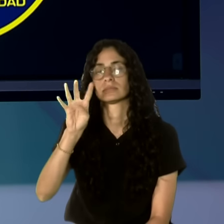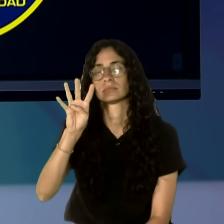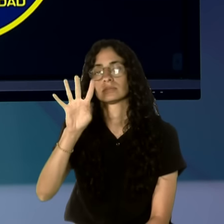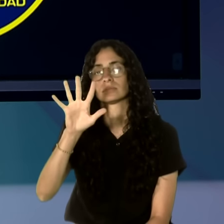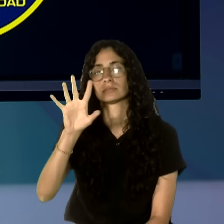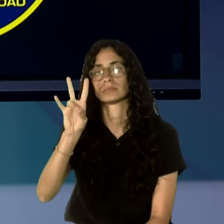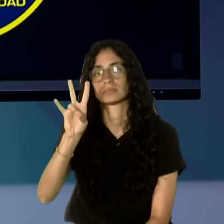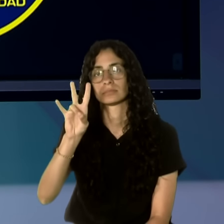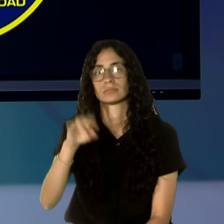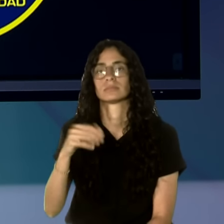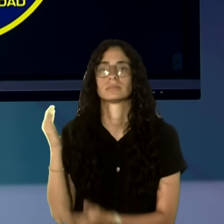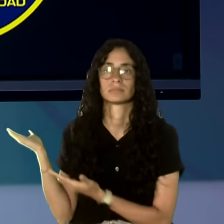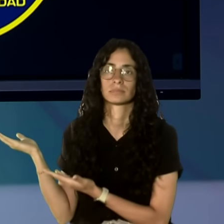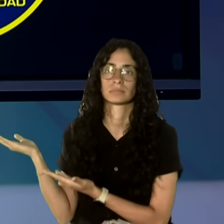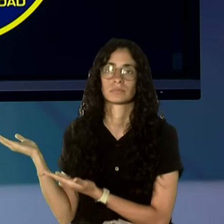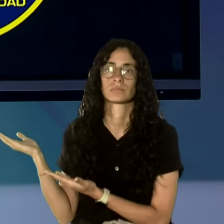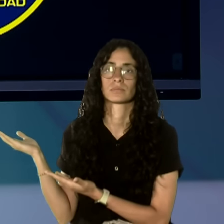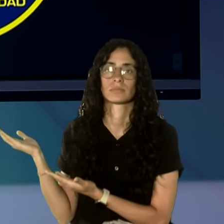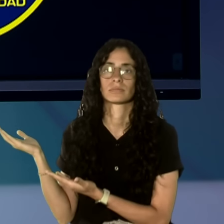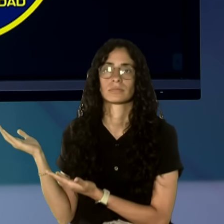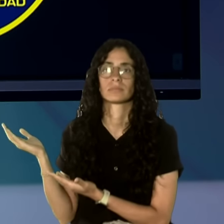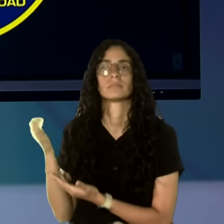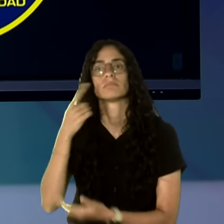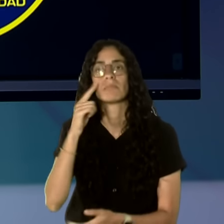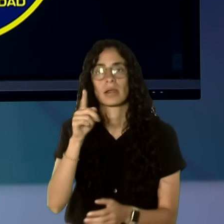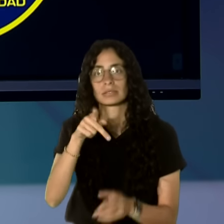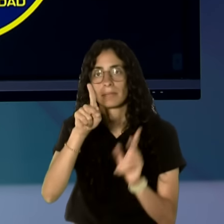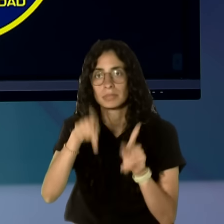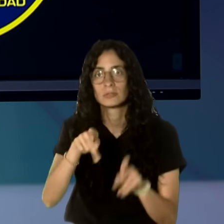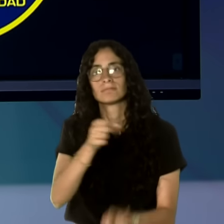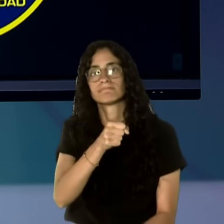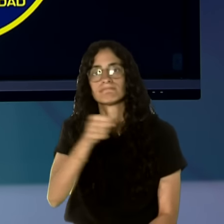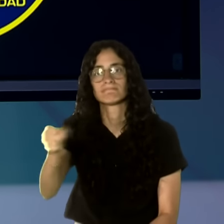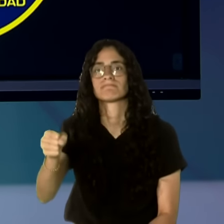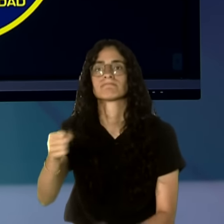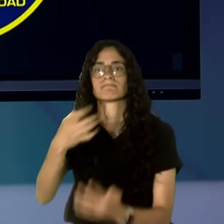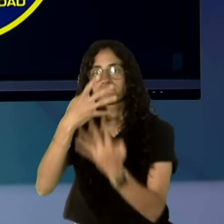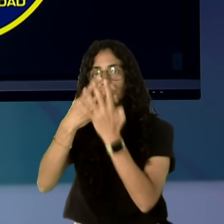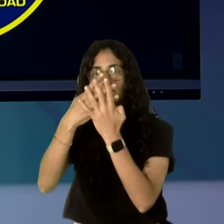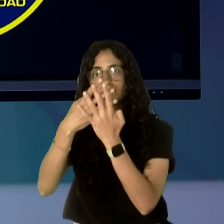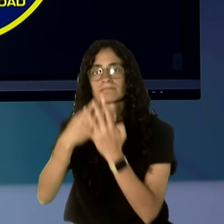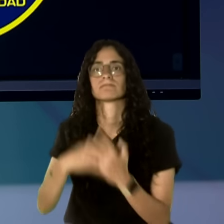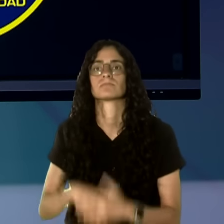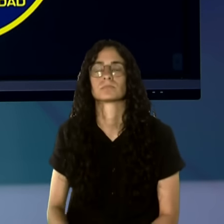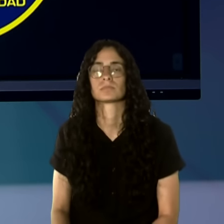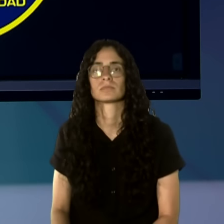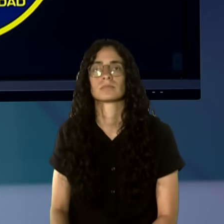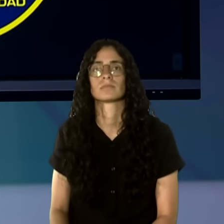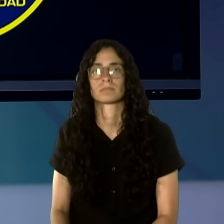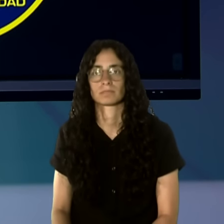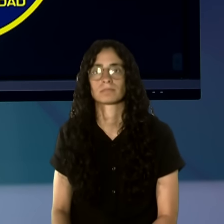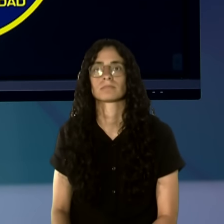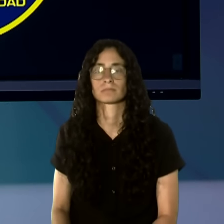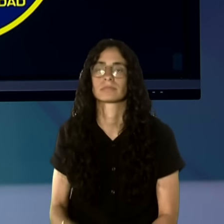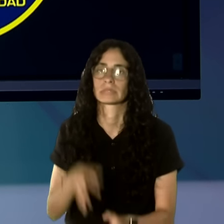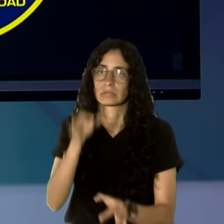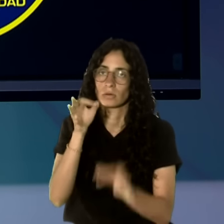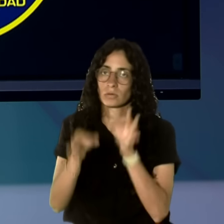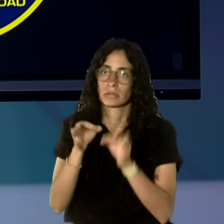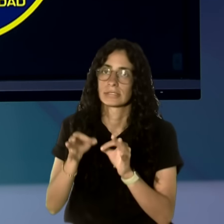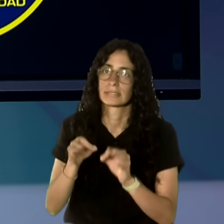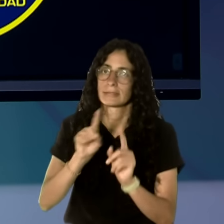793 0457 para que este individuo sea arrestado y enfrente la